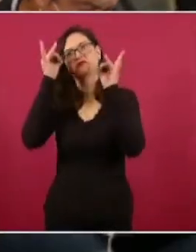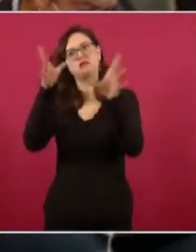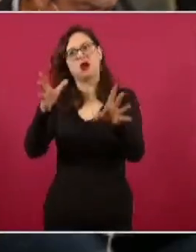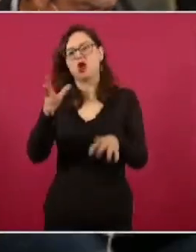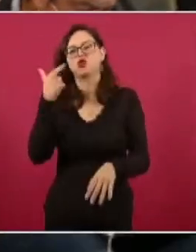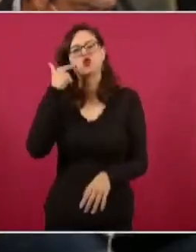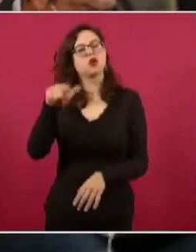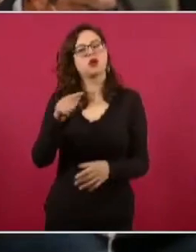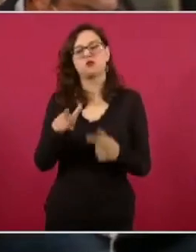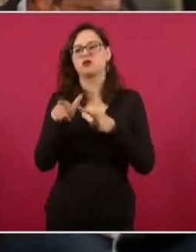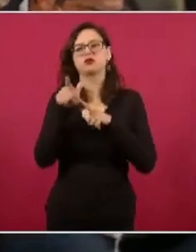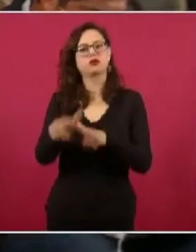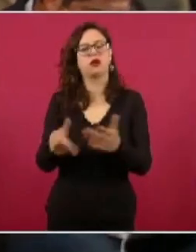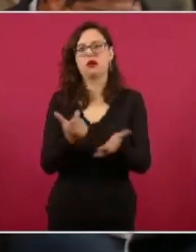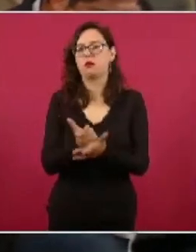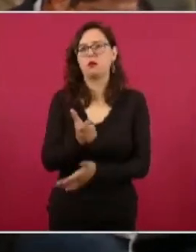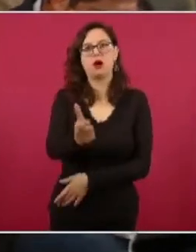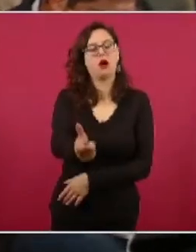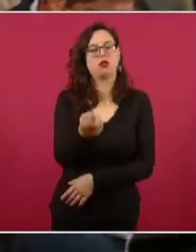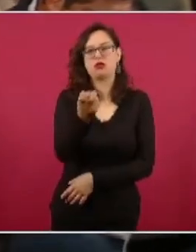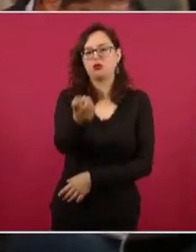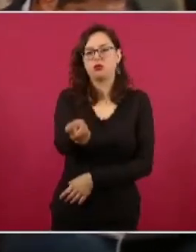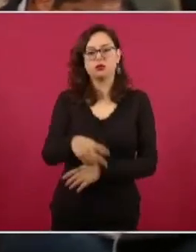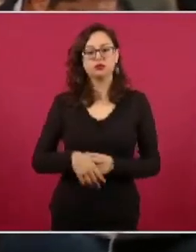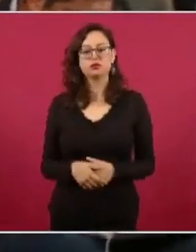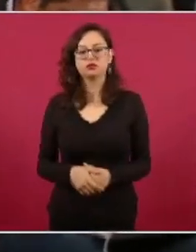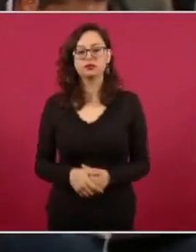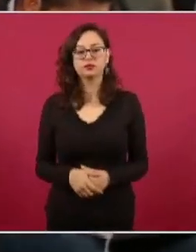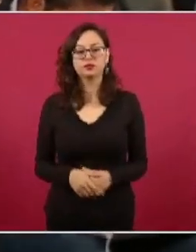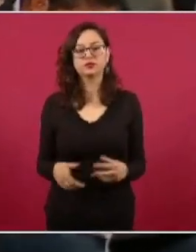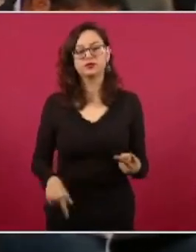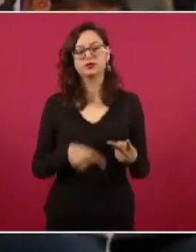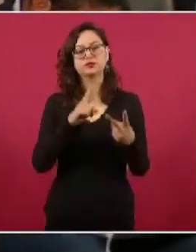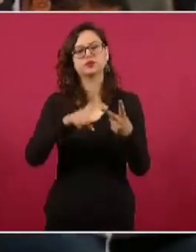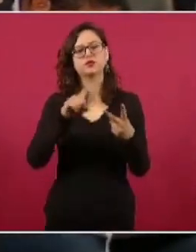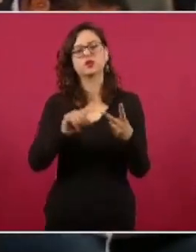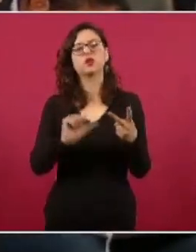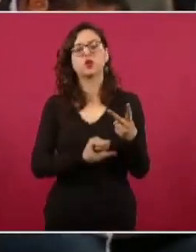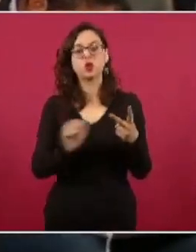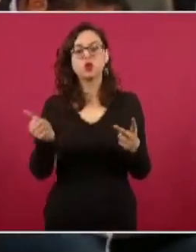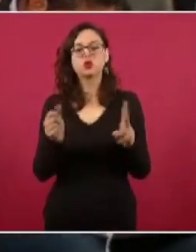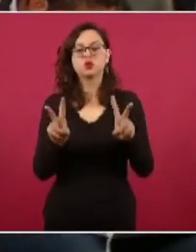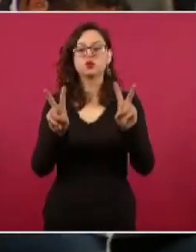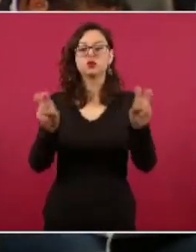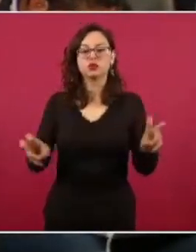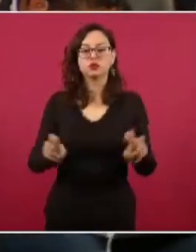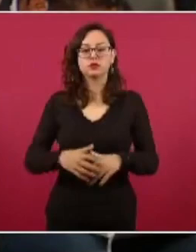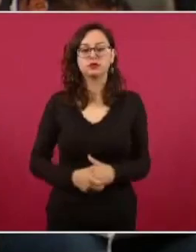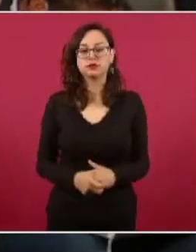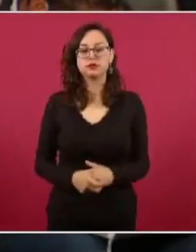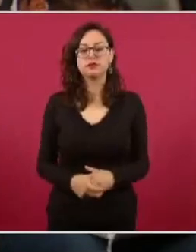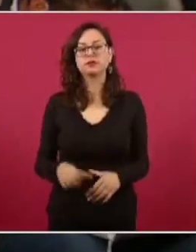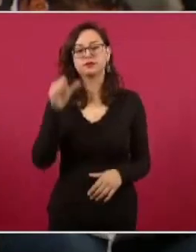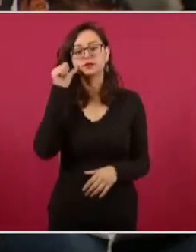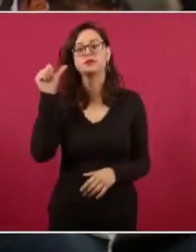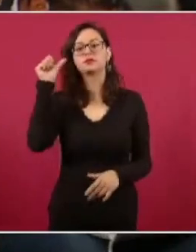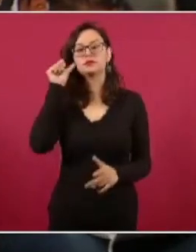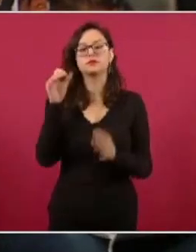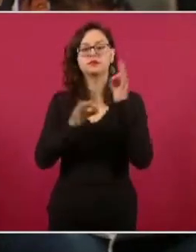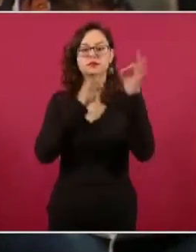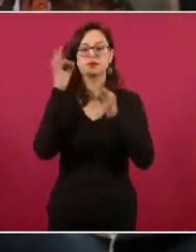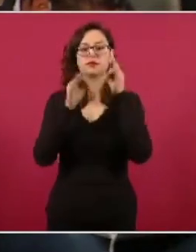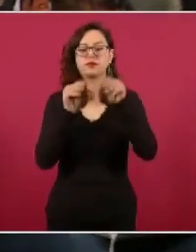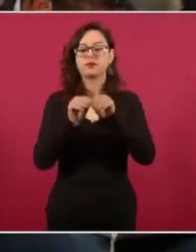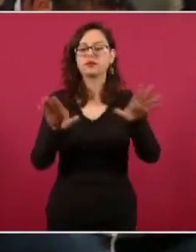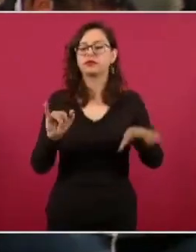segundo tema, presidente, preguntarle, porque aquí también ayer se estaba dando cuenta de esta reducción de homicidios dolosos, y tal